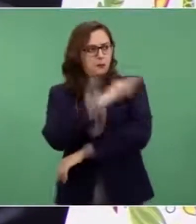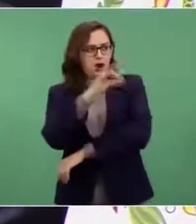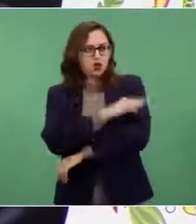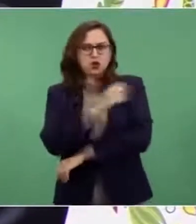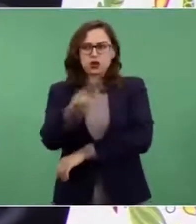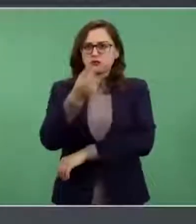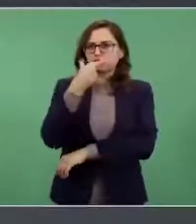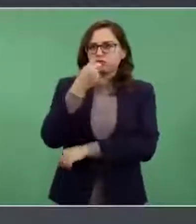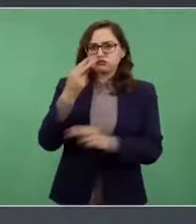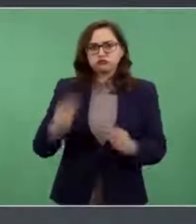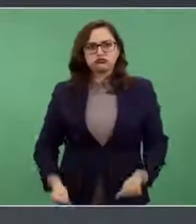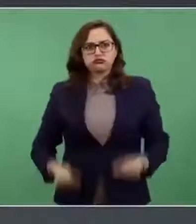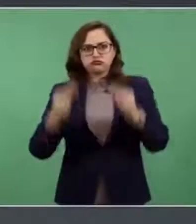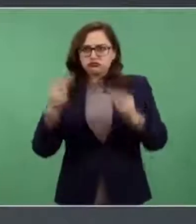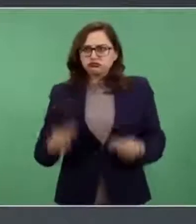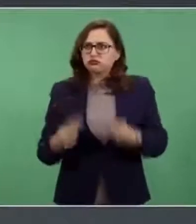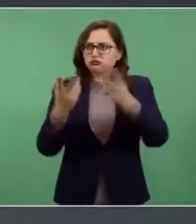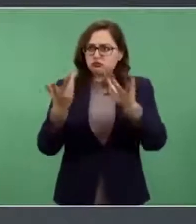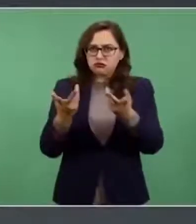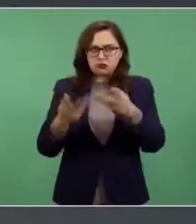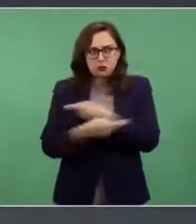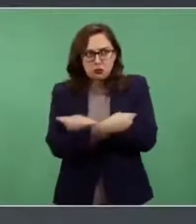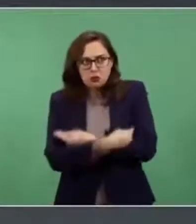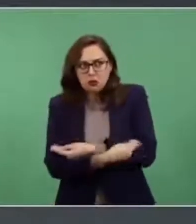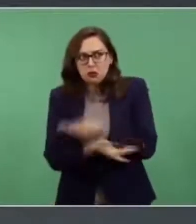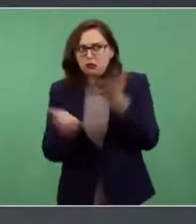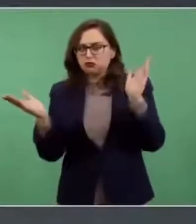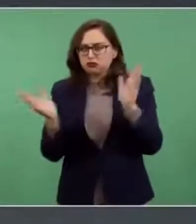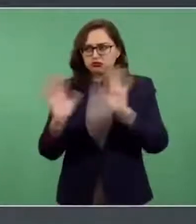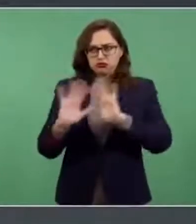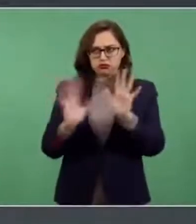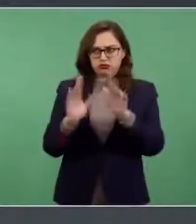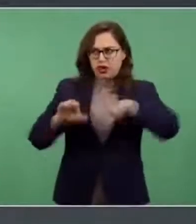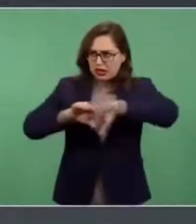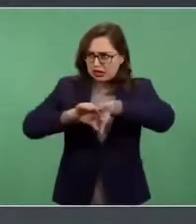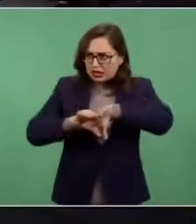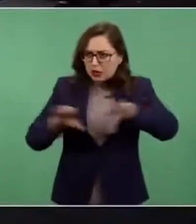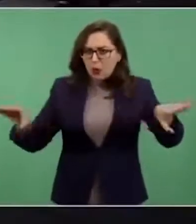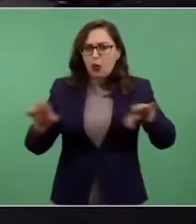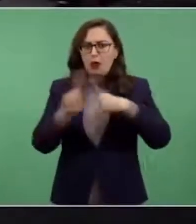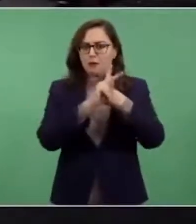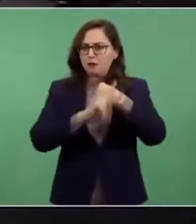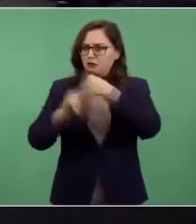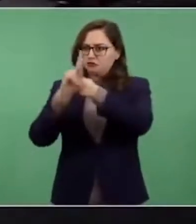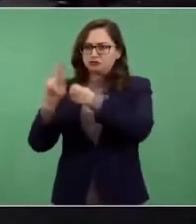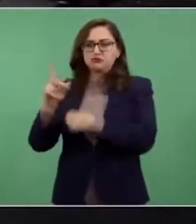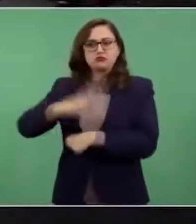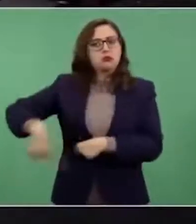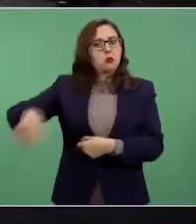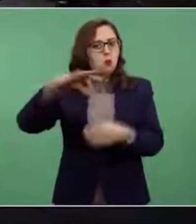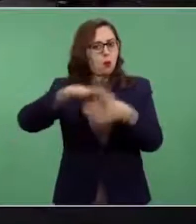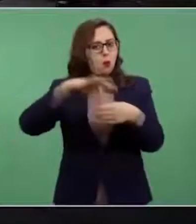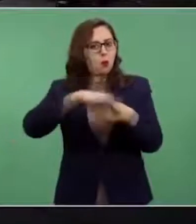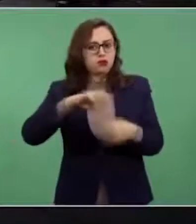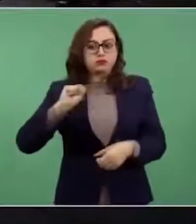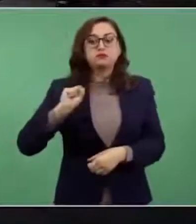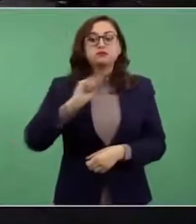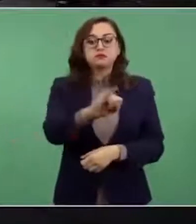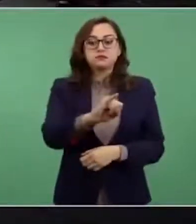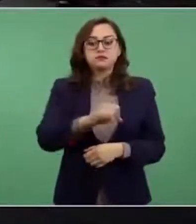y la distribución de medicinas y vacunas. Se han montado